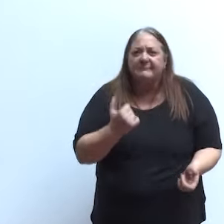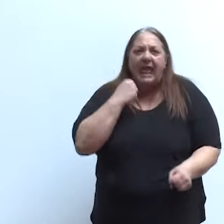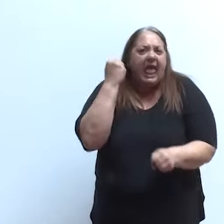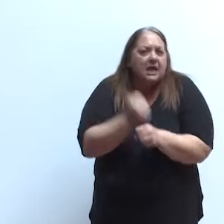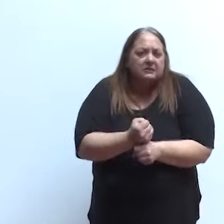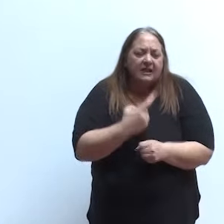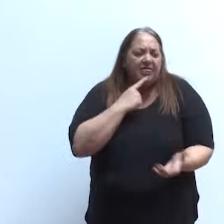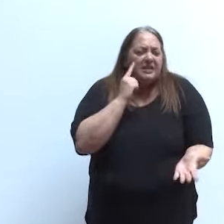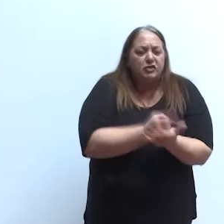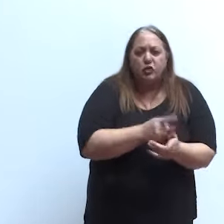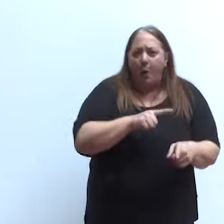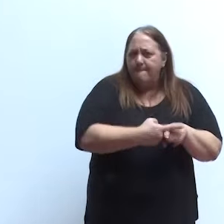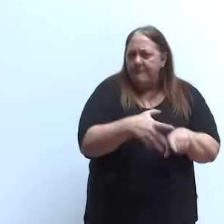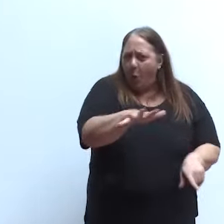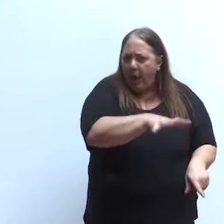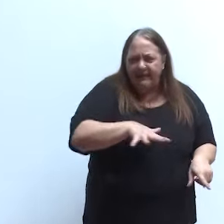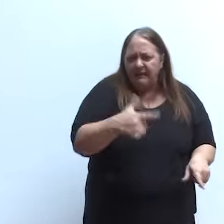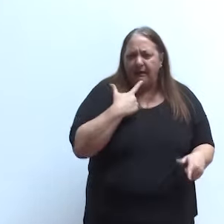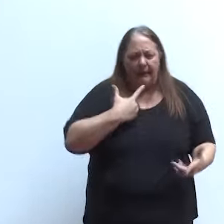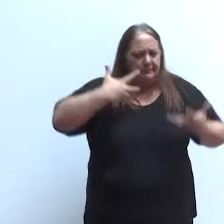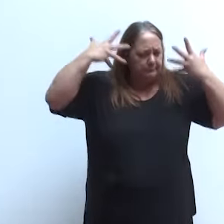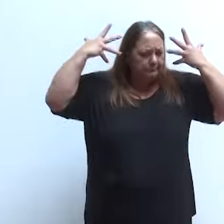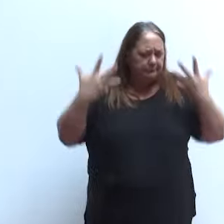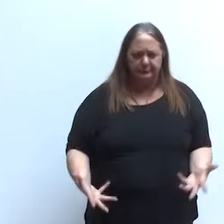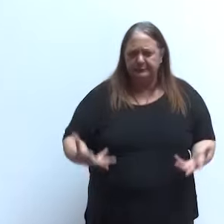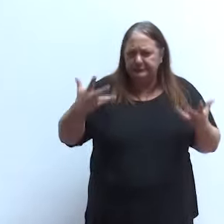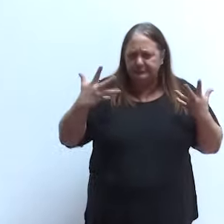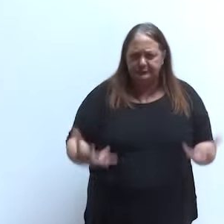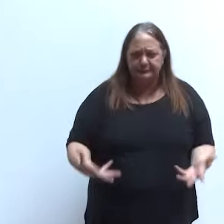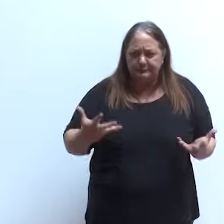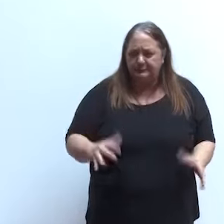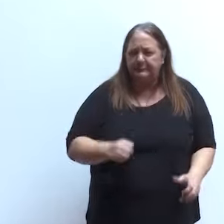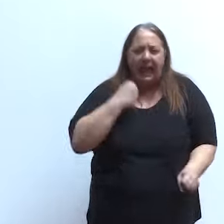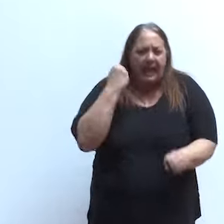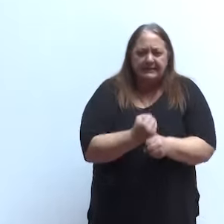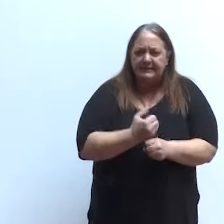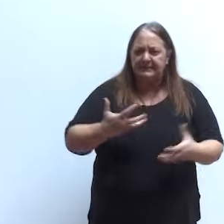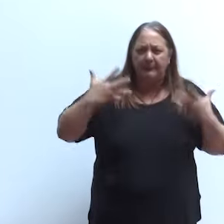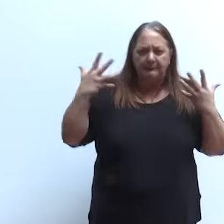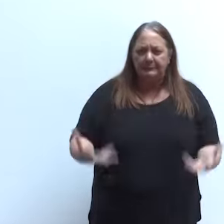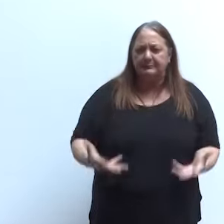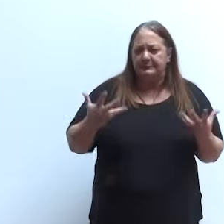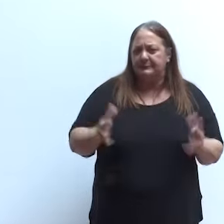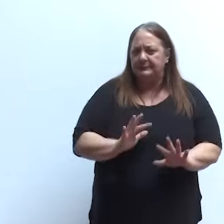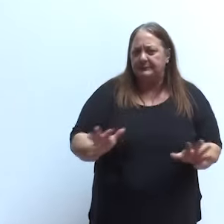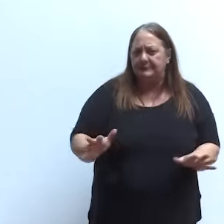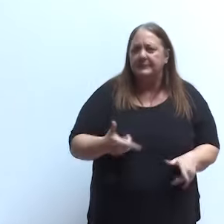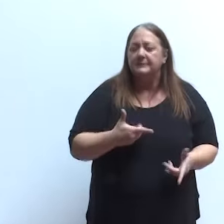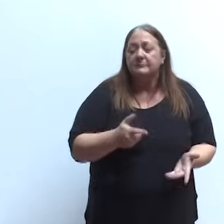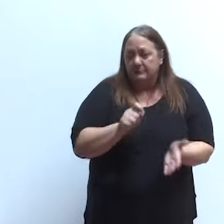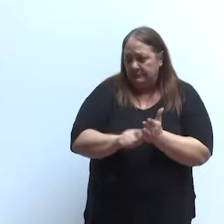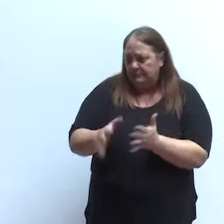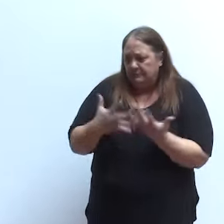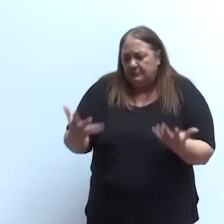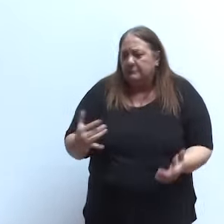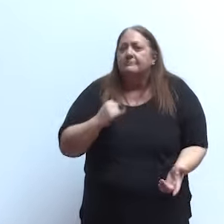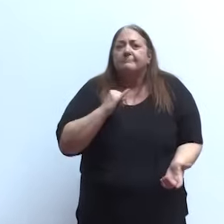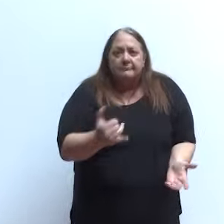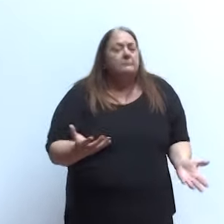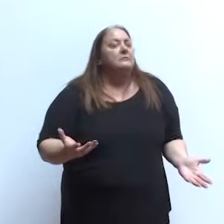políticos no y Javier de hecho lo dice varias oportunidades señala que se